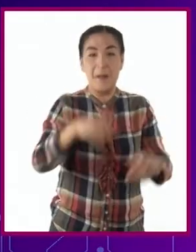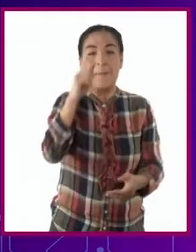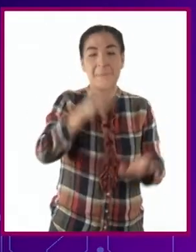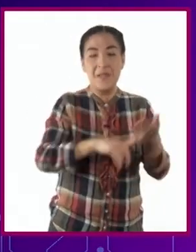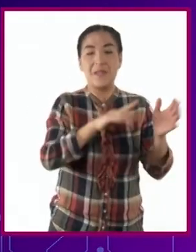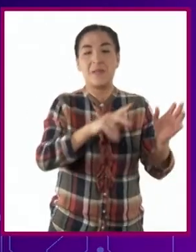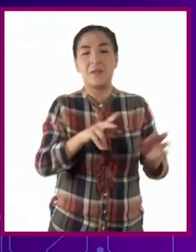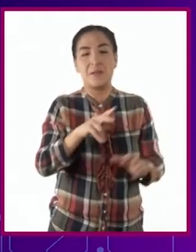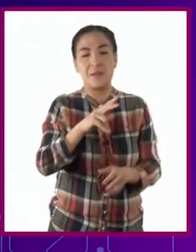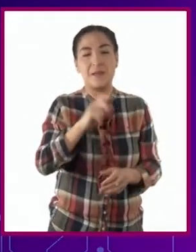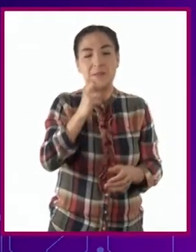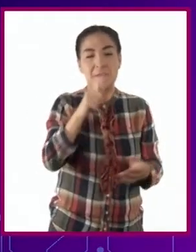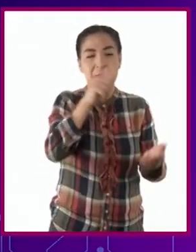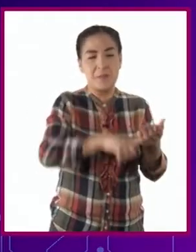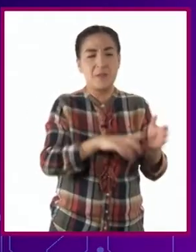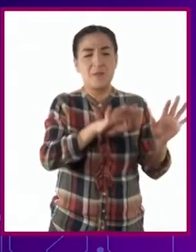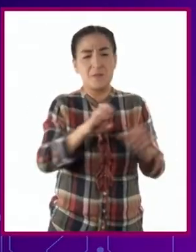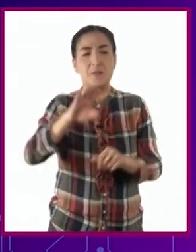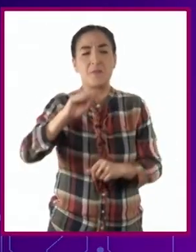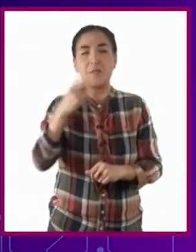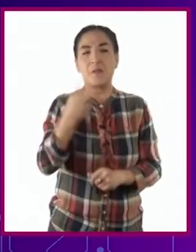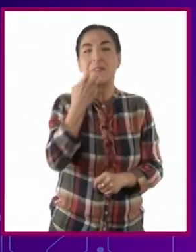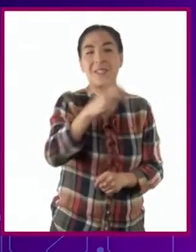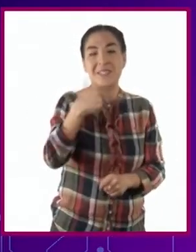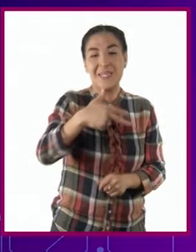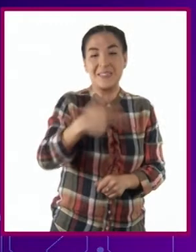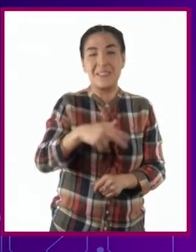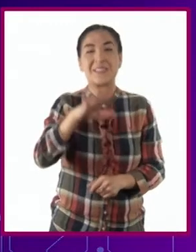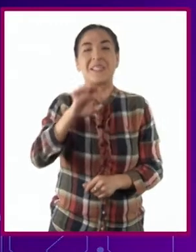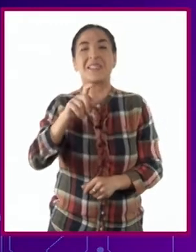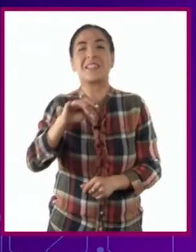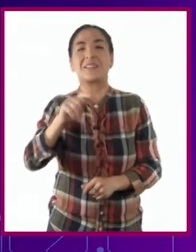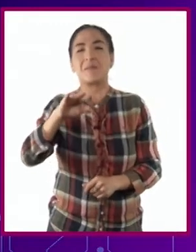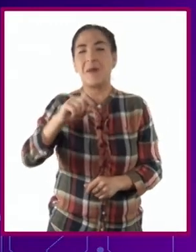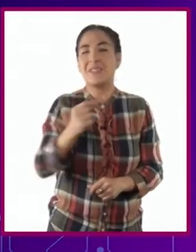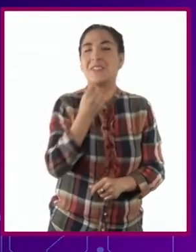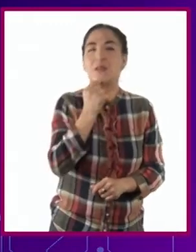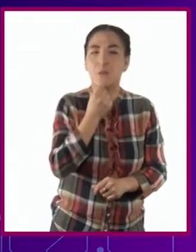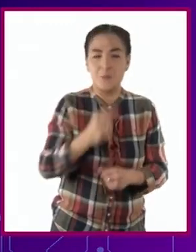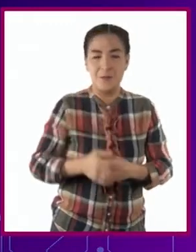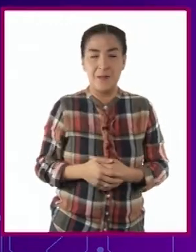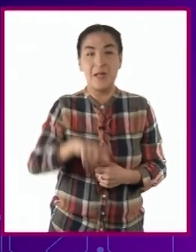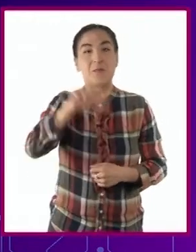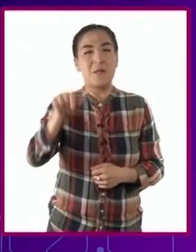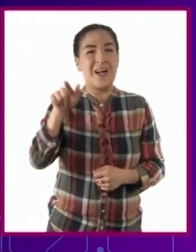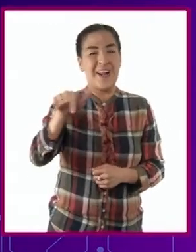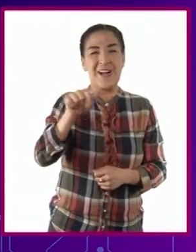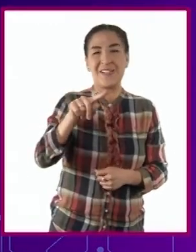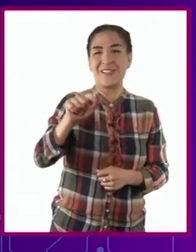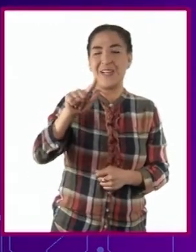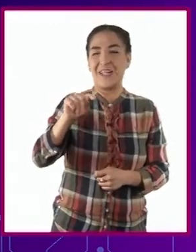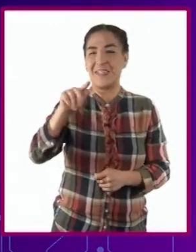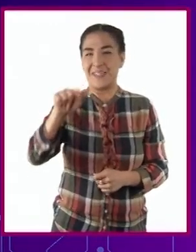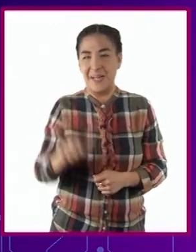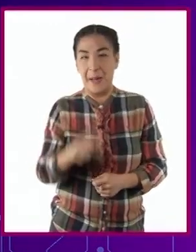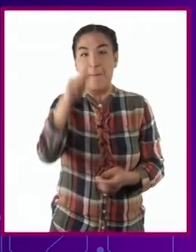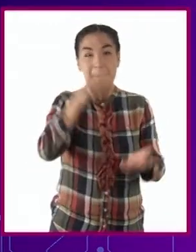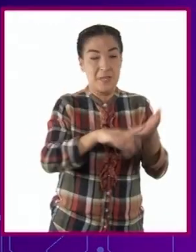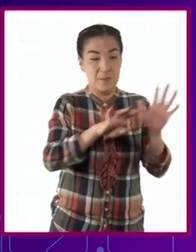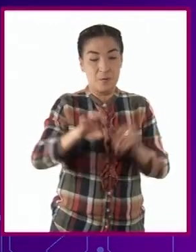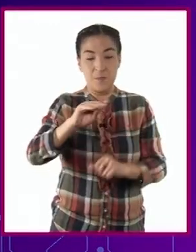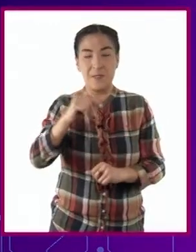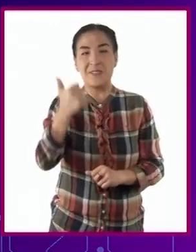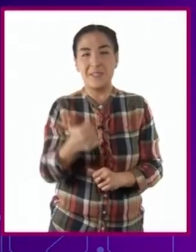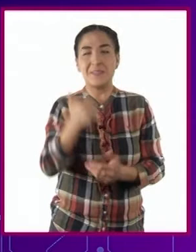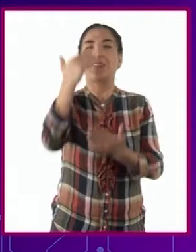el tiempo en 13 centésimas de segundo. Luego, en Atlanta en 1996, se